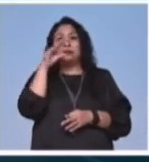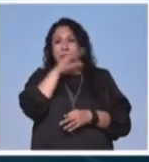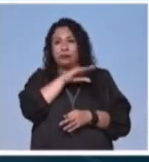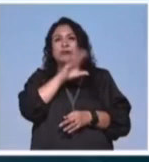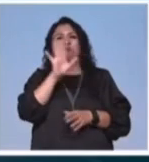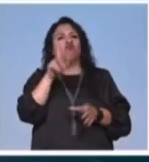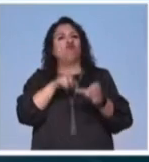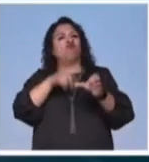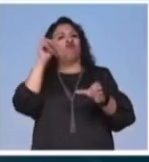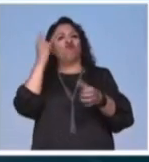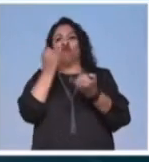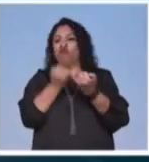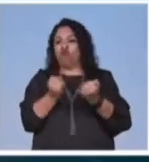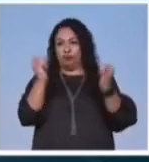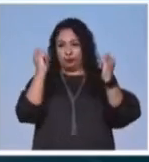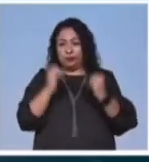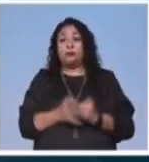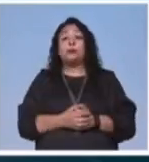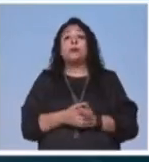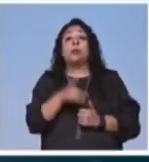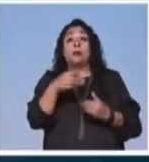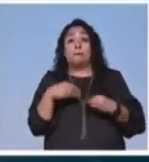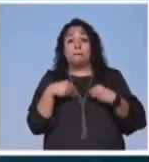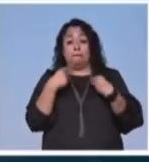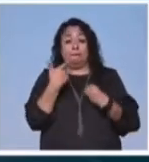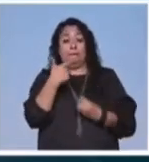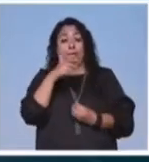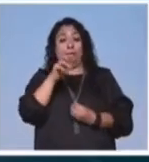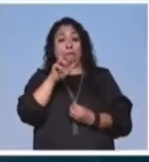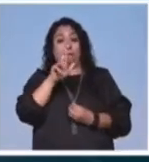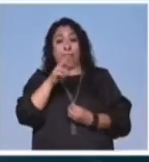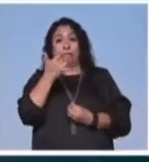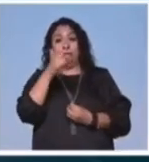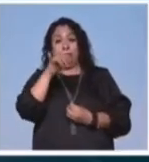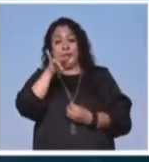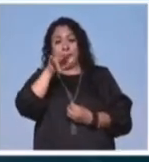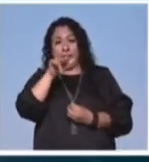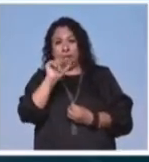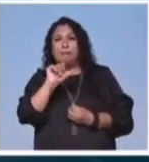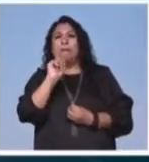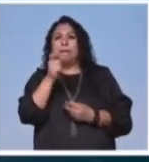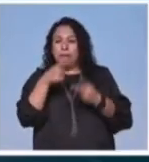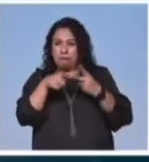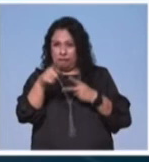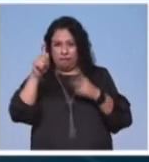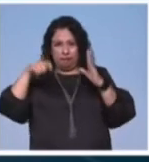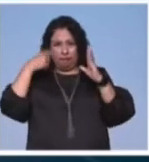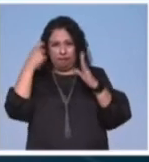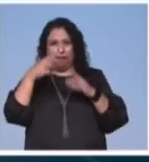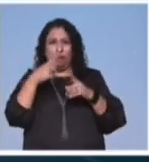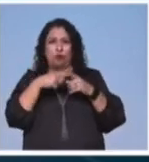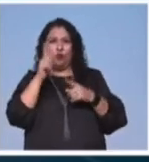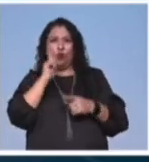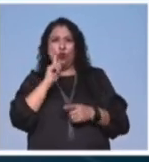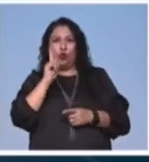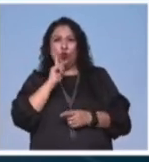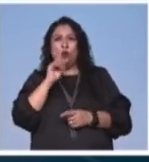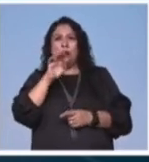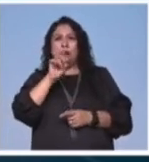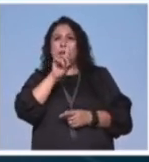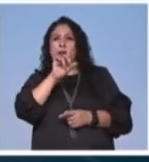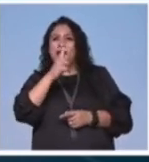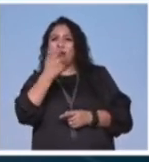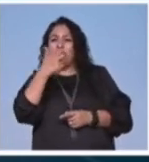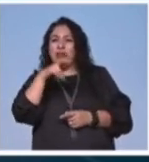obtener su emancipación. La vida de Gaspar Yanga sirve de punto de partida para que la cineasta Medinte Wolde desarrolle